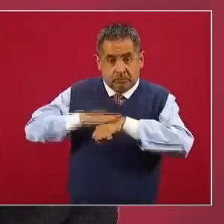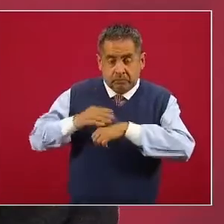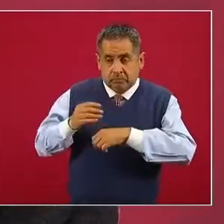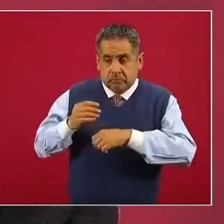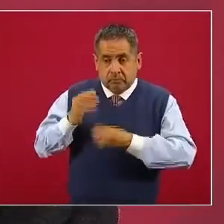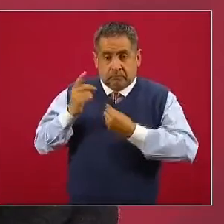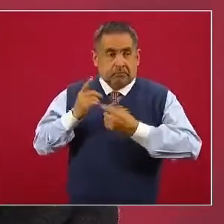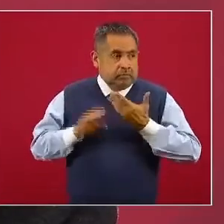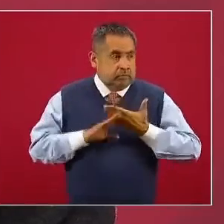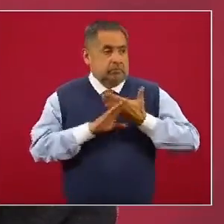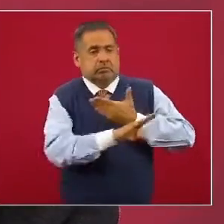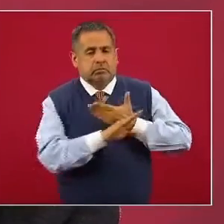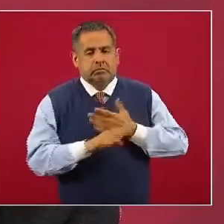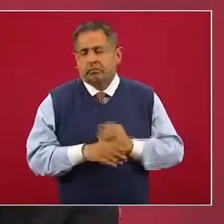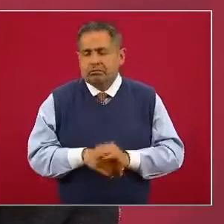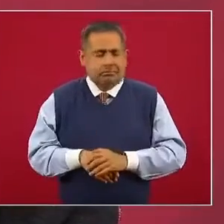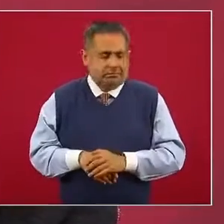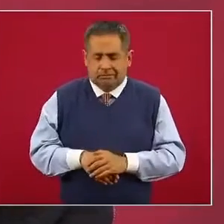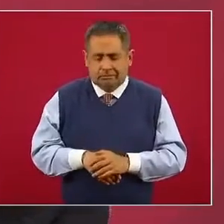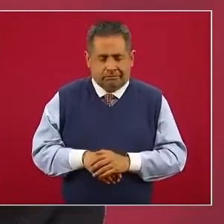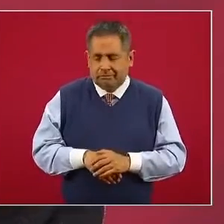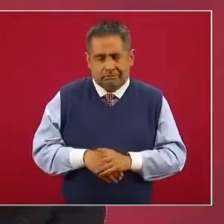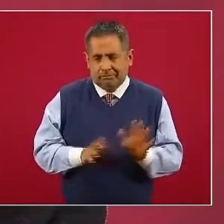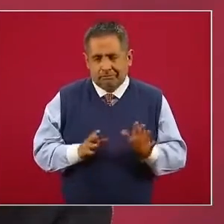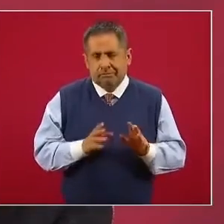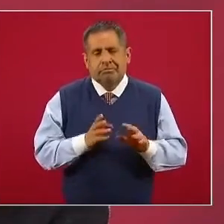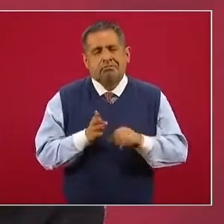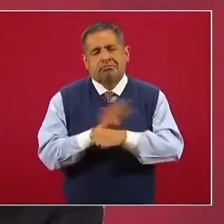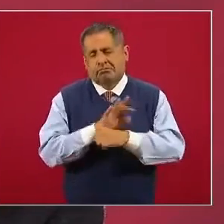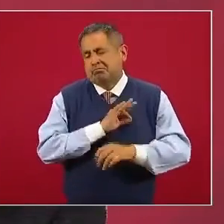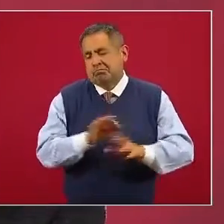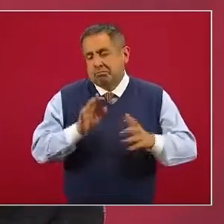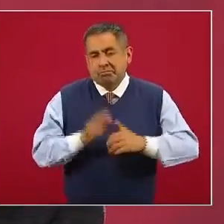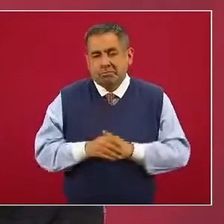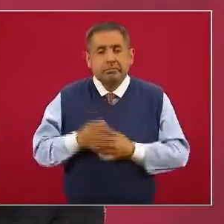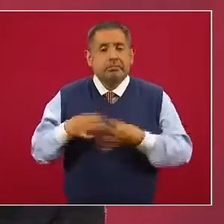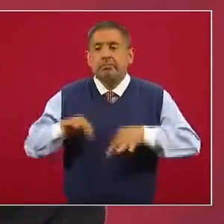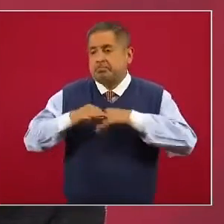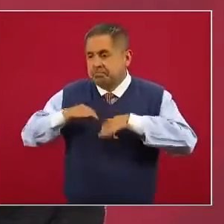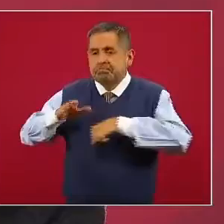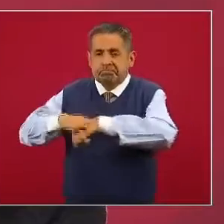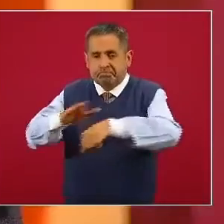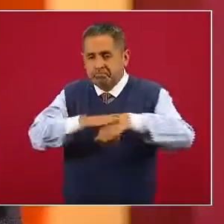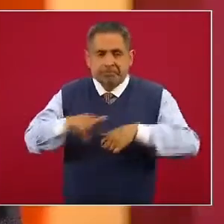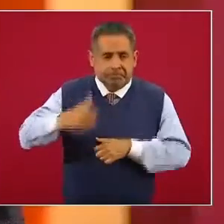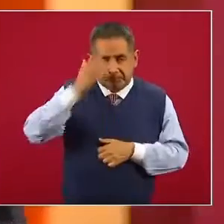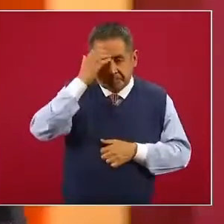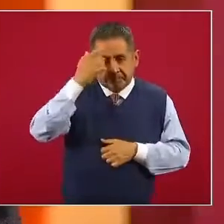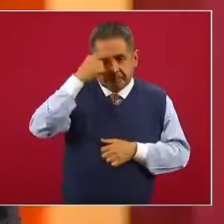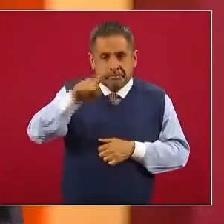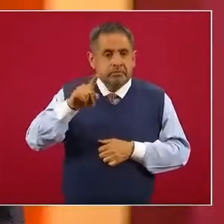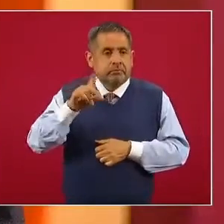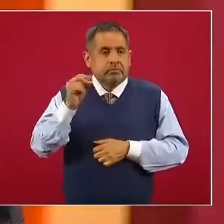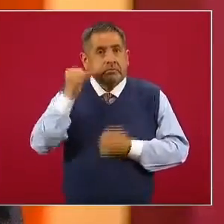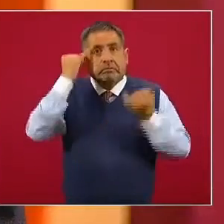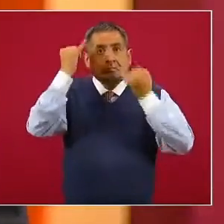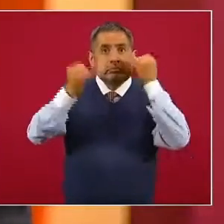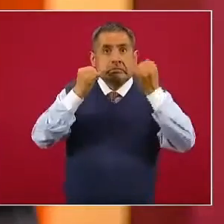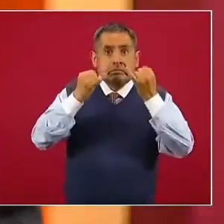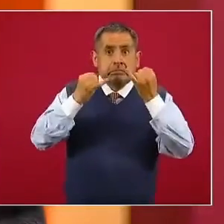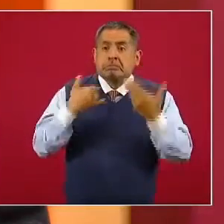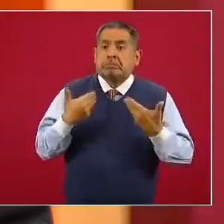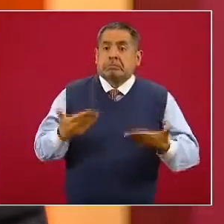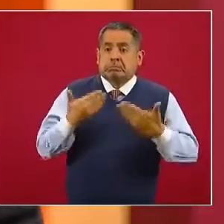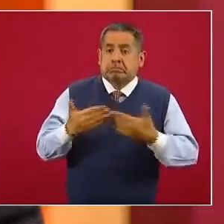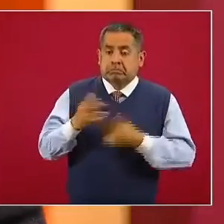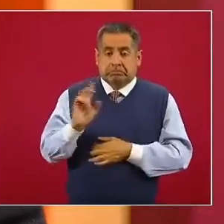dosis altas, disminuya el riesgo de tener COVID. Y es muy importante que la población lo conozca para que no tenga la falsa expectativa